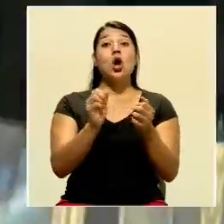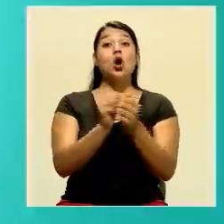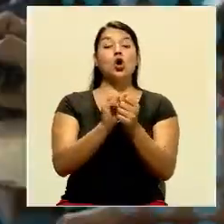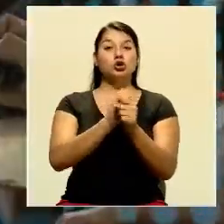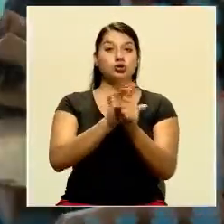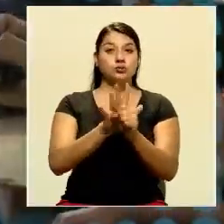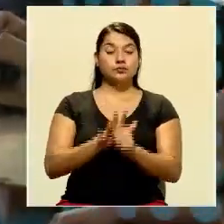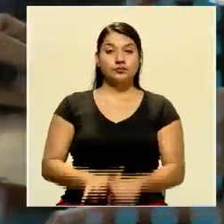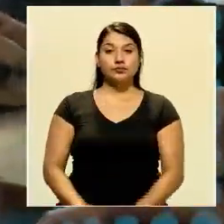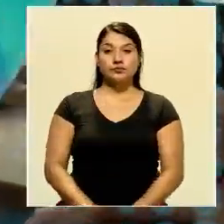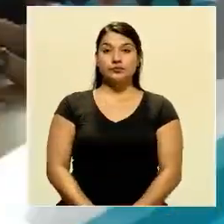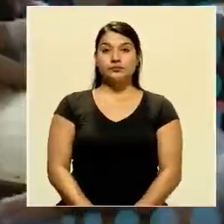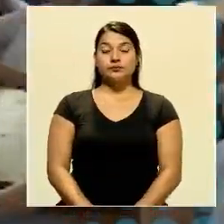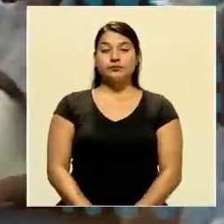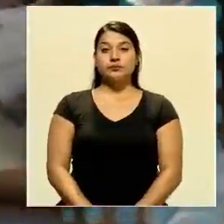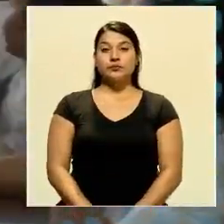virus.